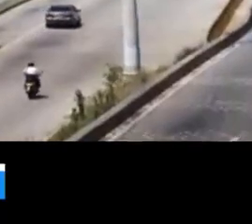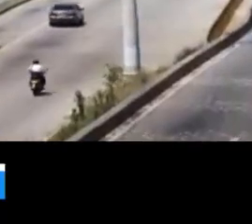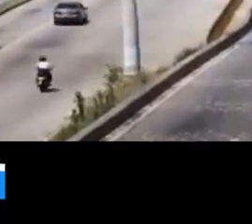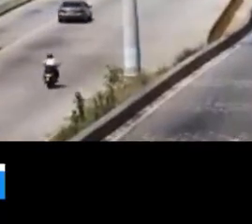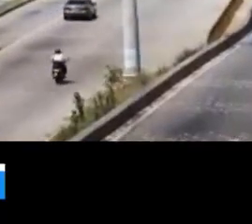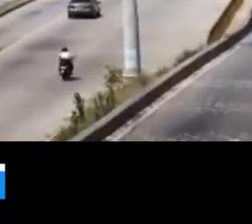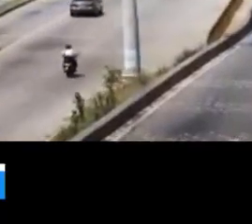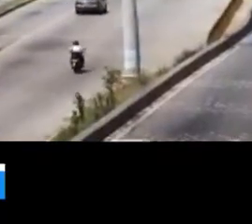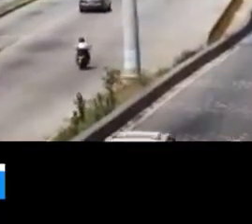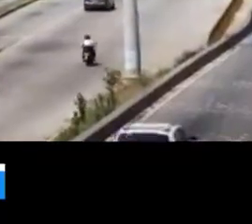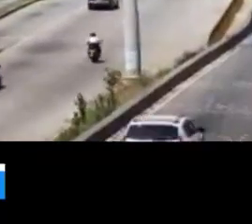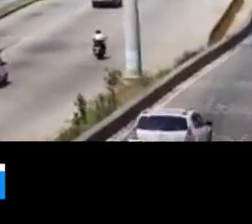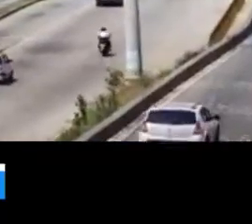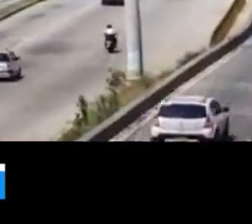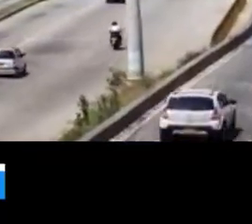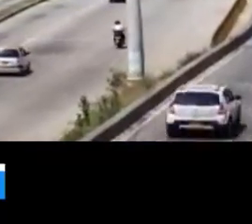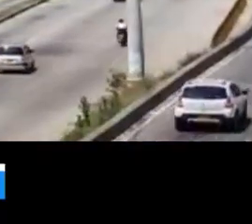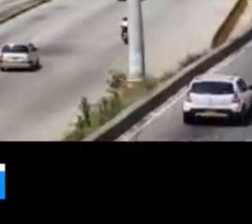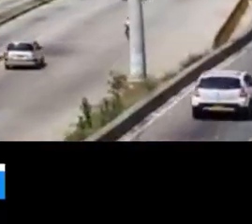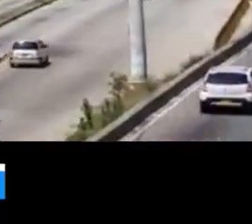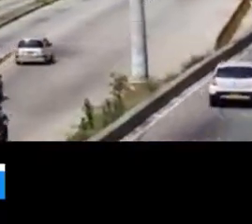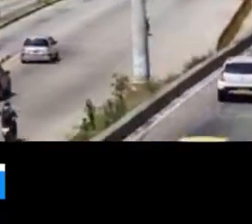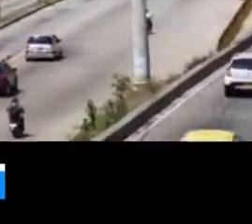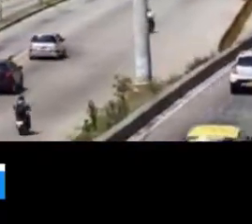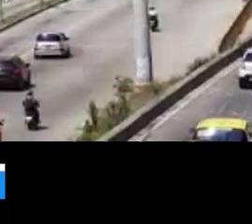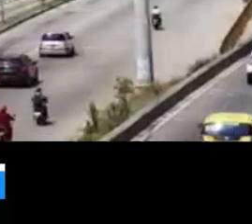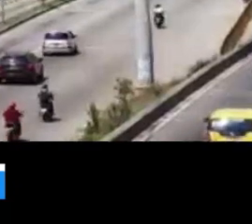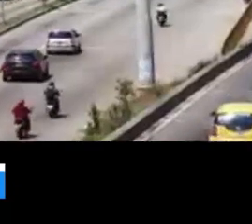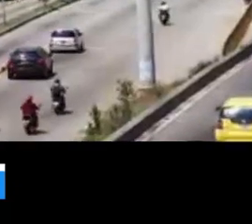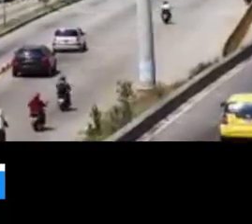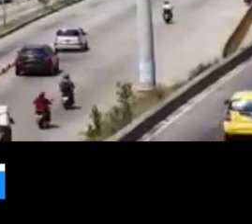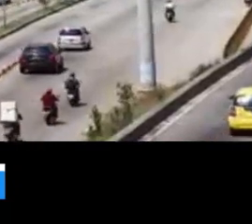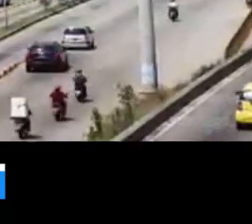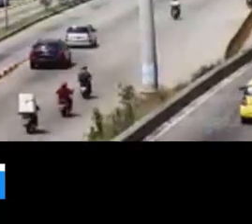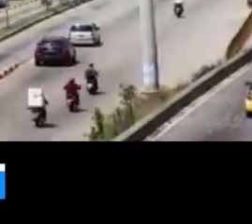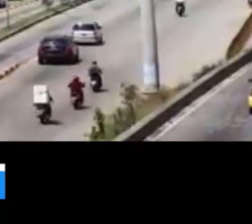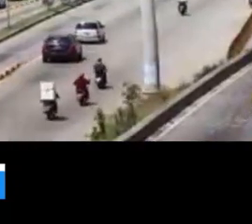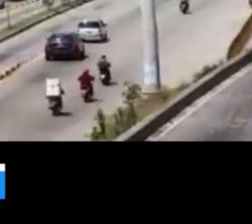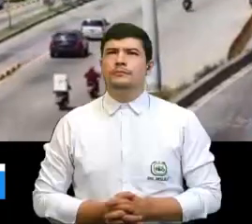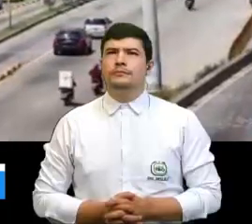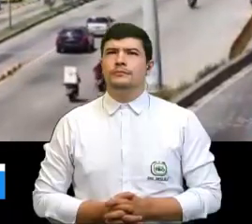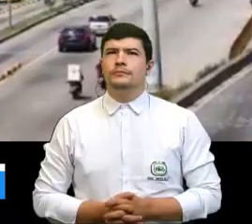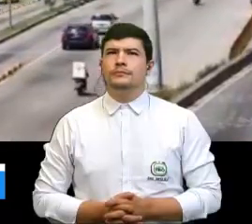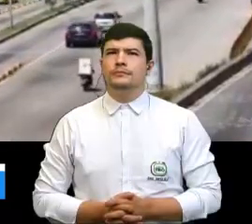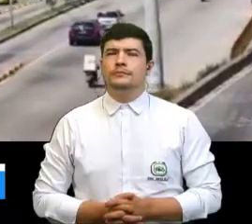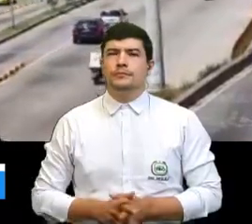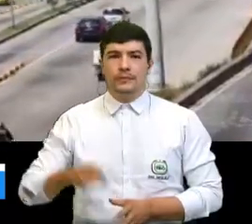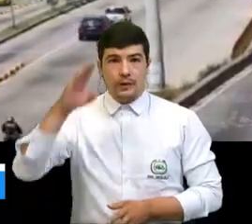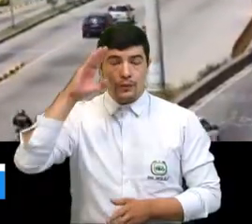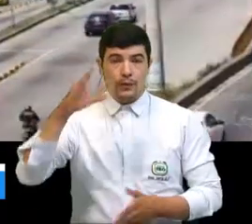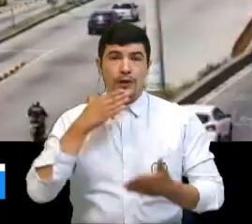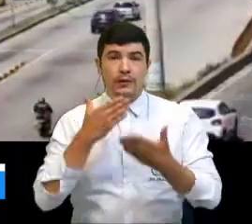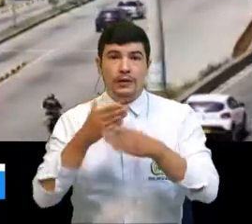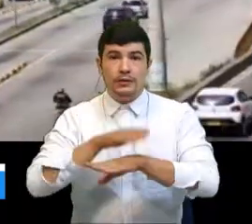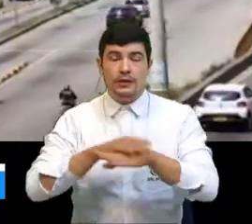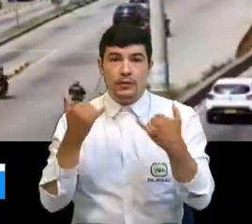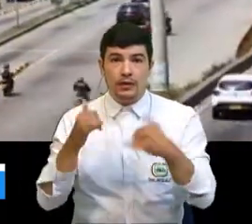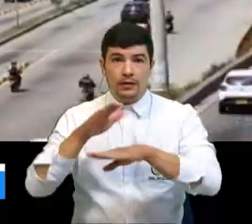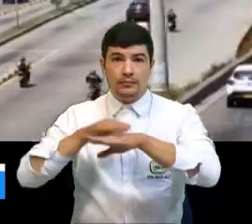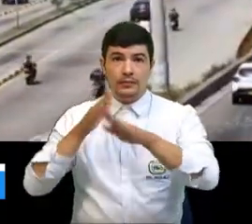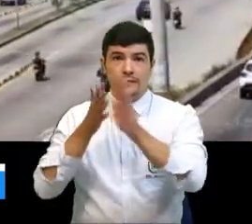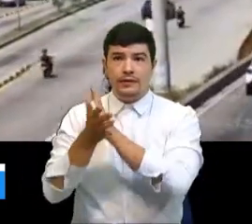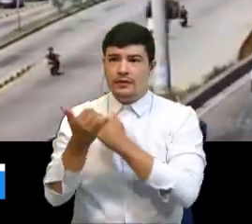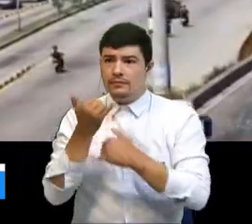Buenas tardes, este es un avance informativo de un incendio que a esta hora se presenta en el sector de Cañaveral, en Florida Blanca.